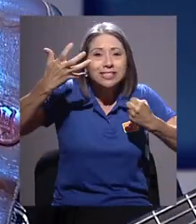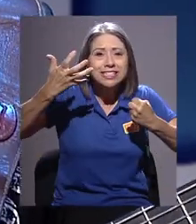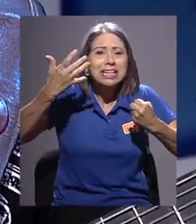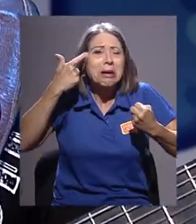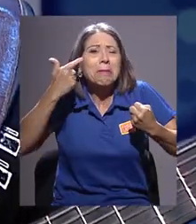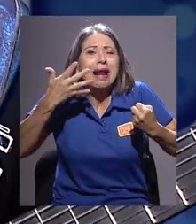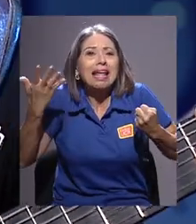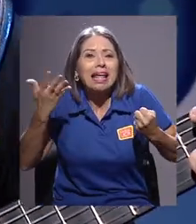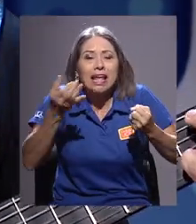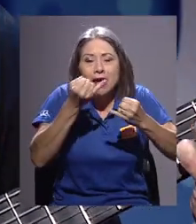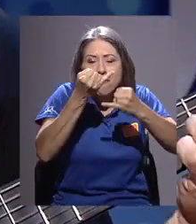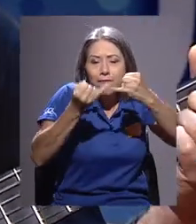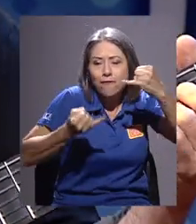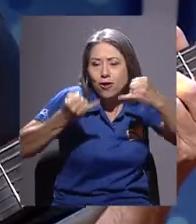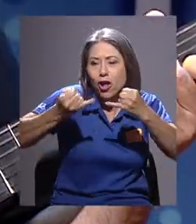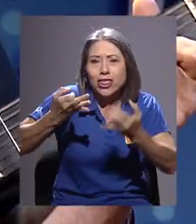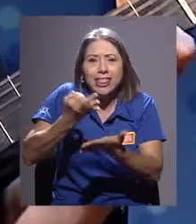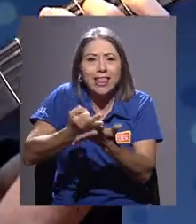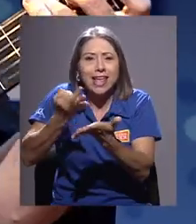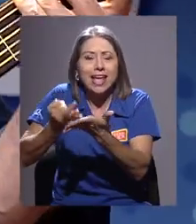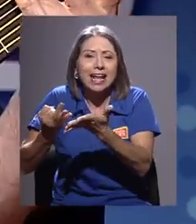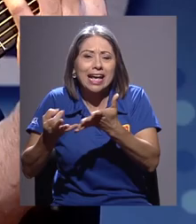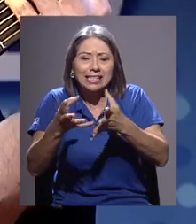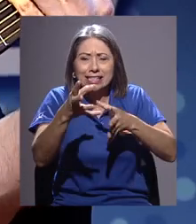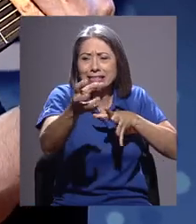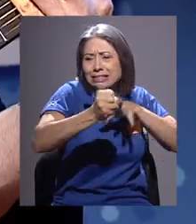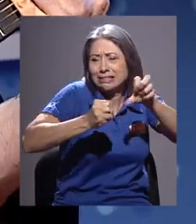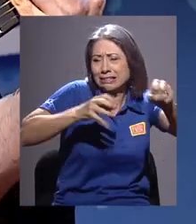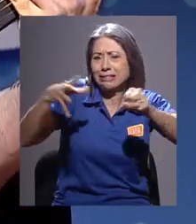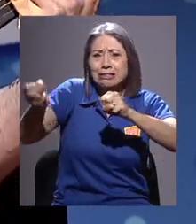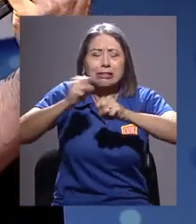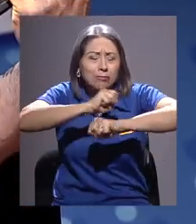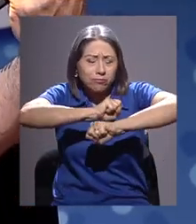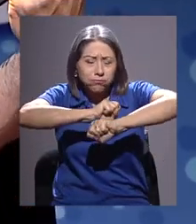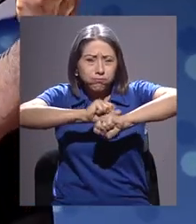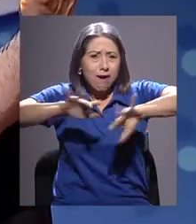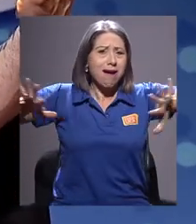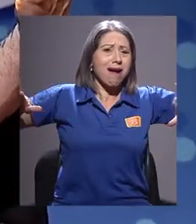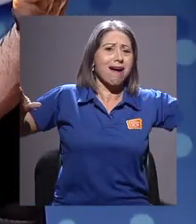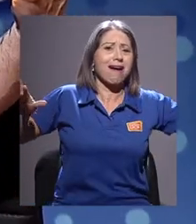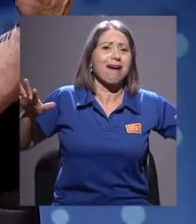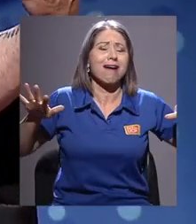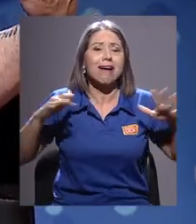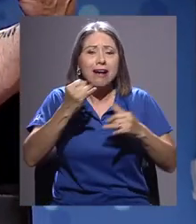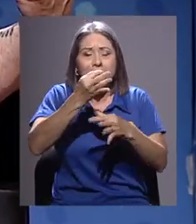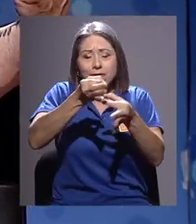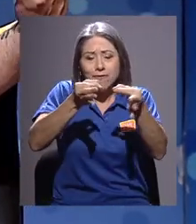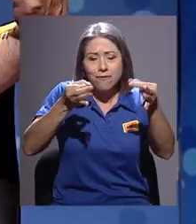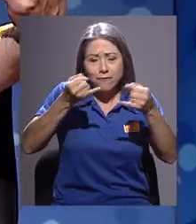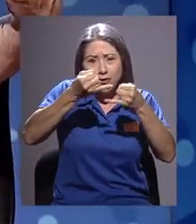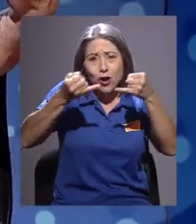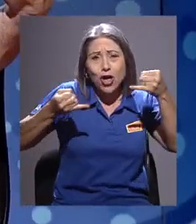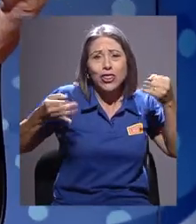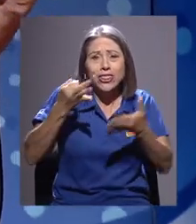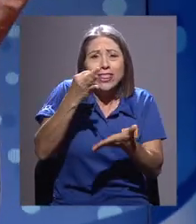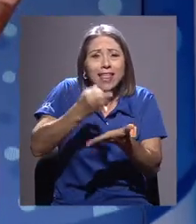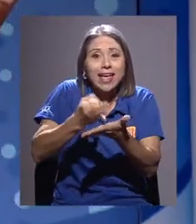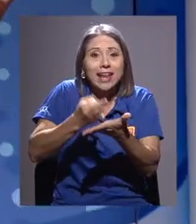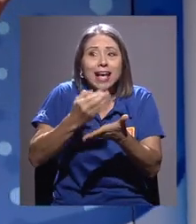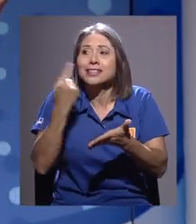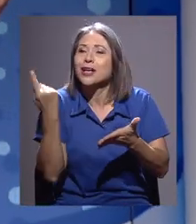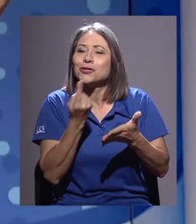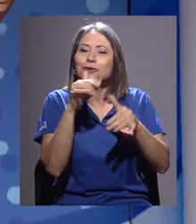para arrancar fronteras una a una y dejar de frontera solo el aire. Que